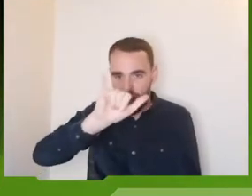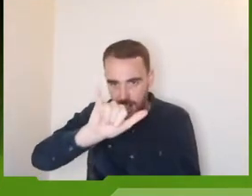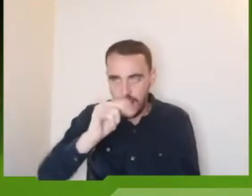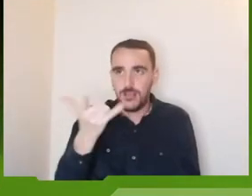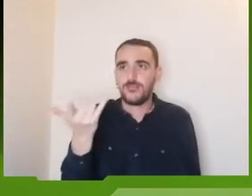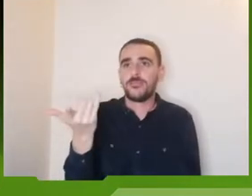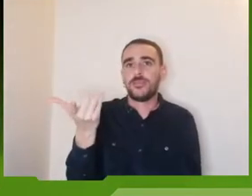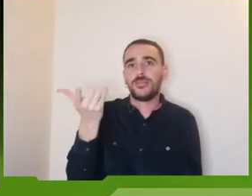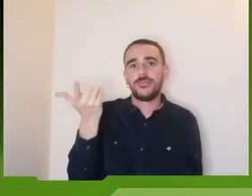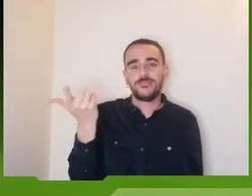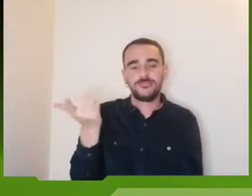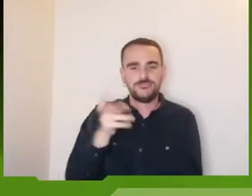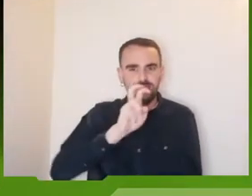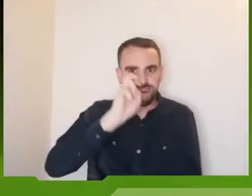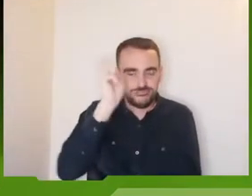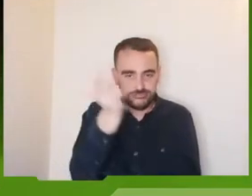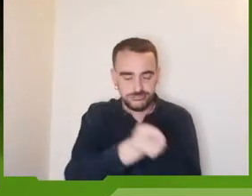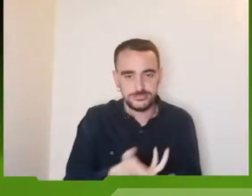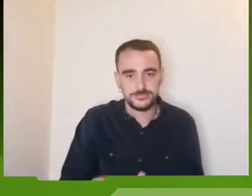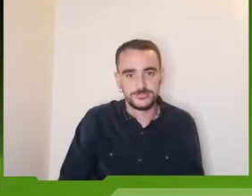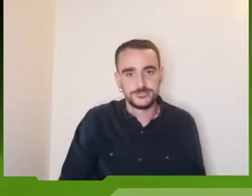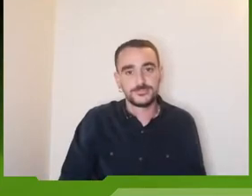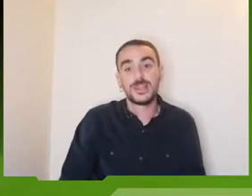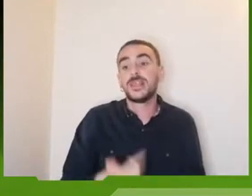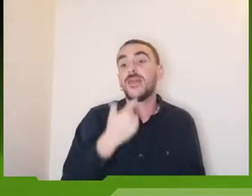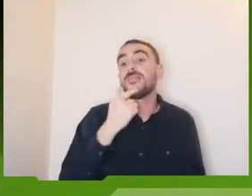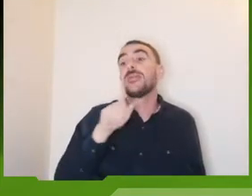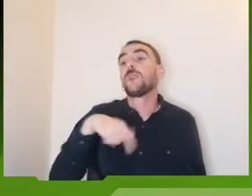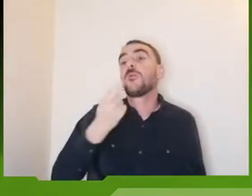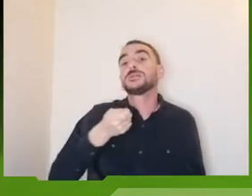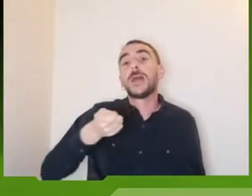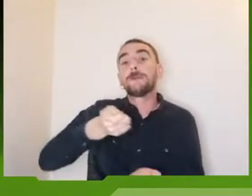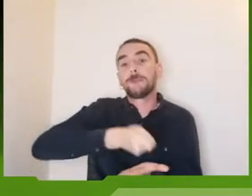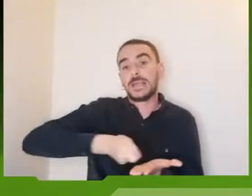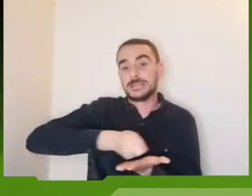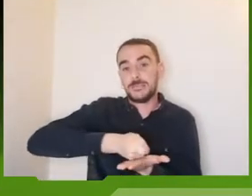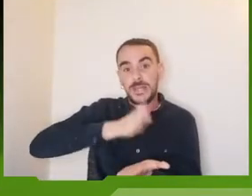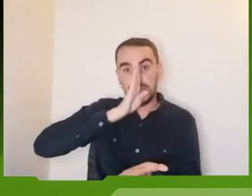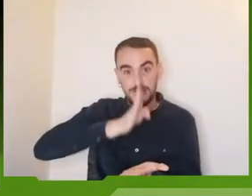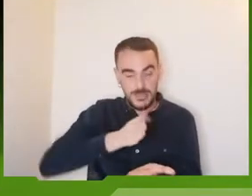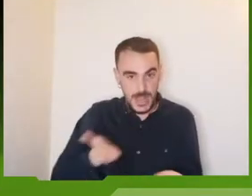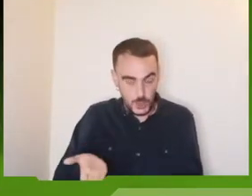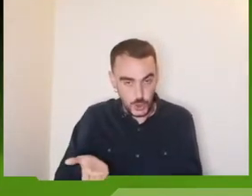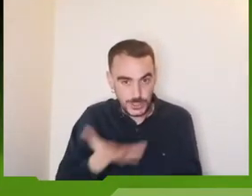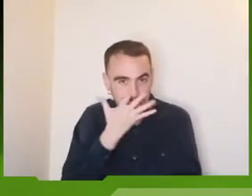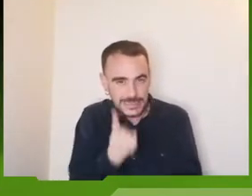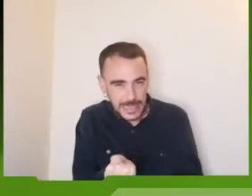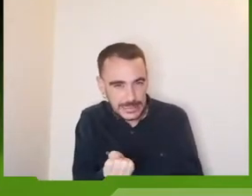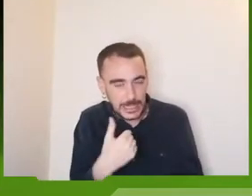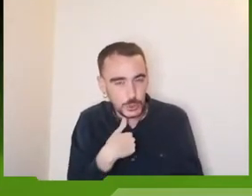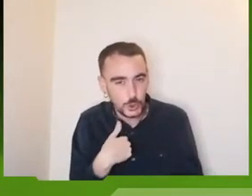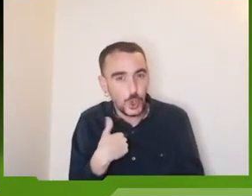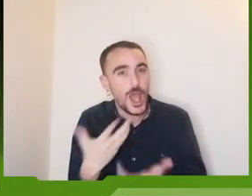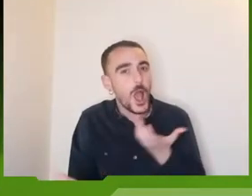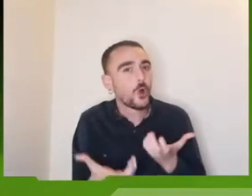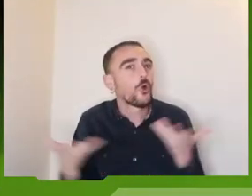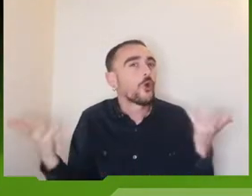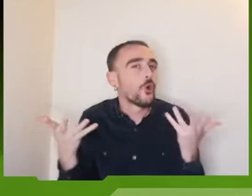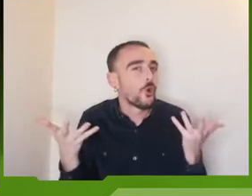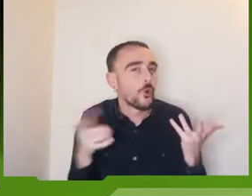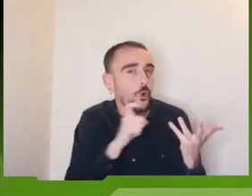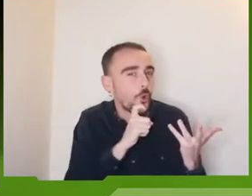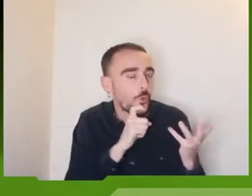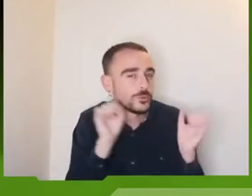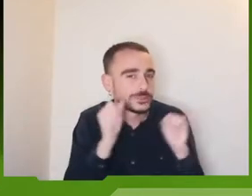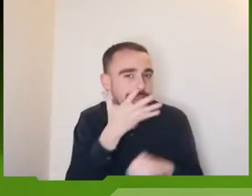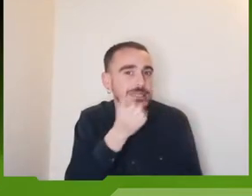Y haciendo la bechamel encima. ¿Se entiende la idea? Para que, es lo que dije